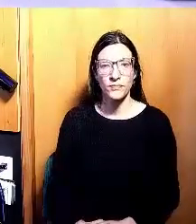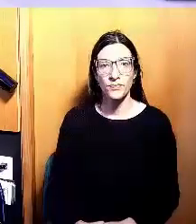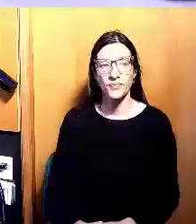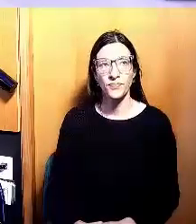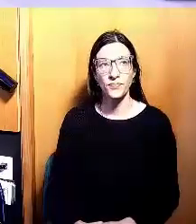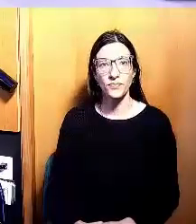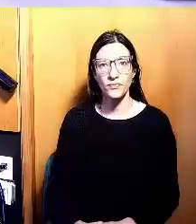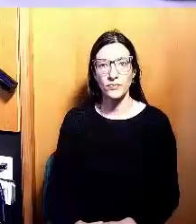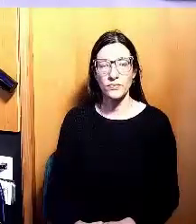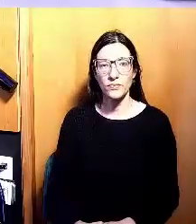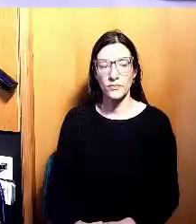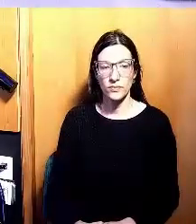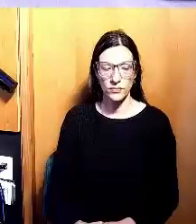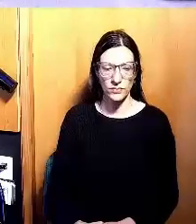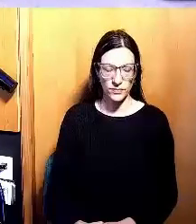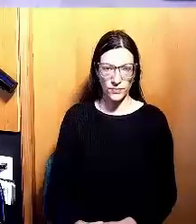Al revés, así.